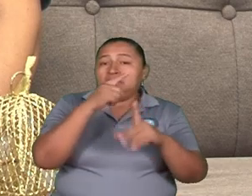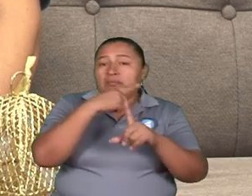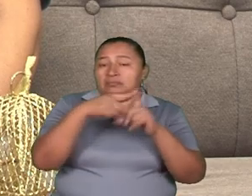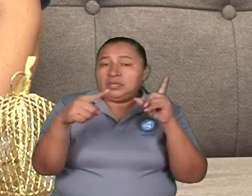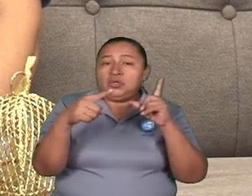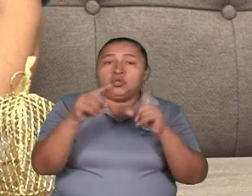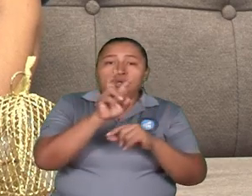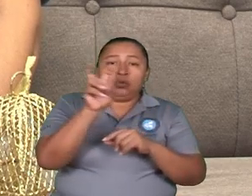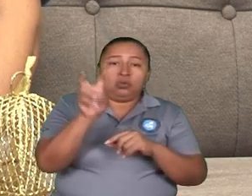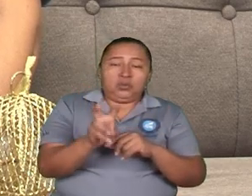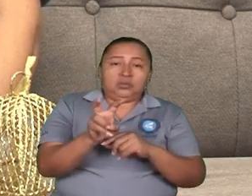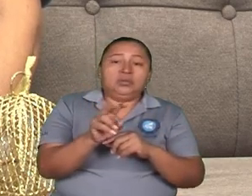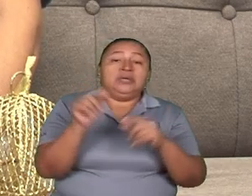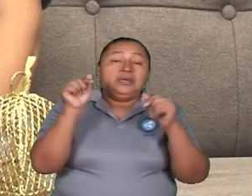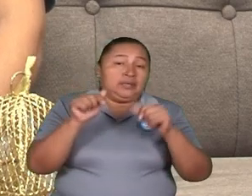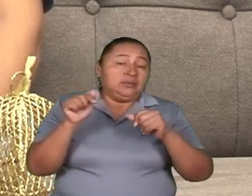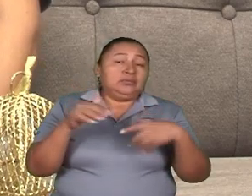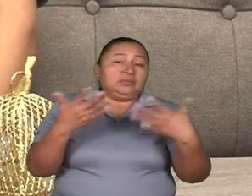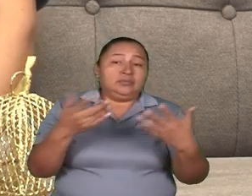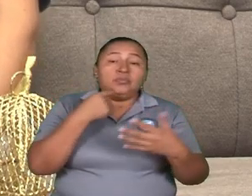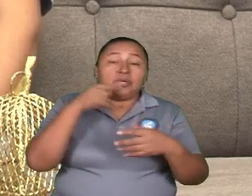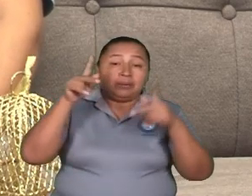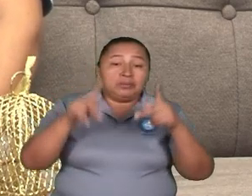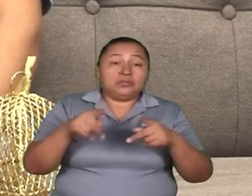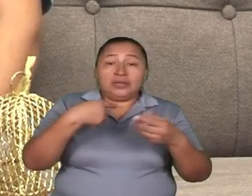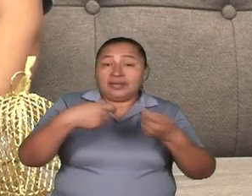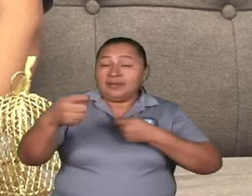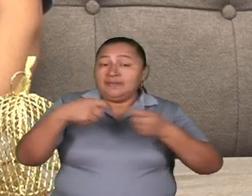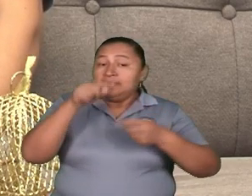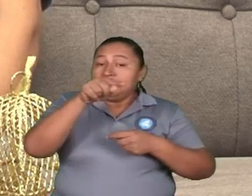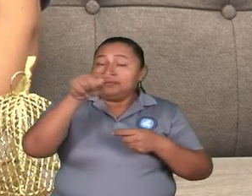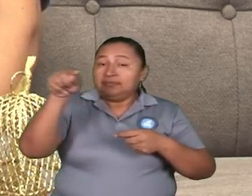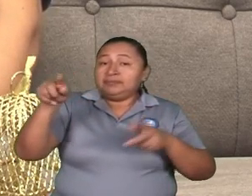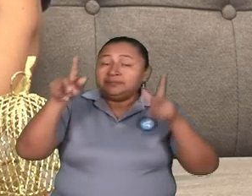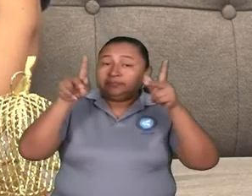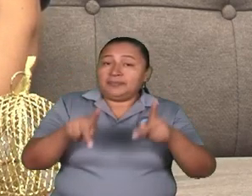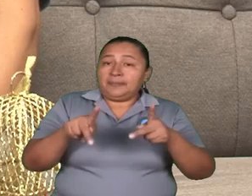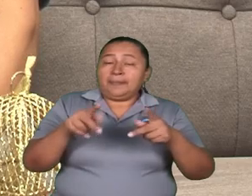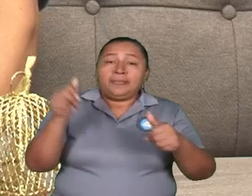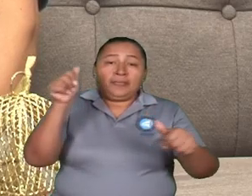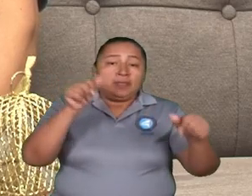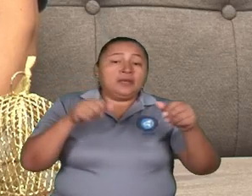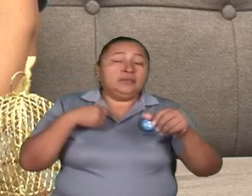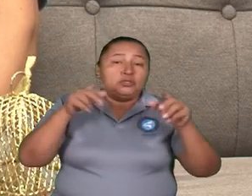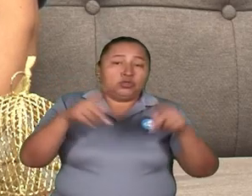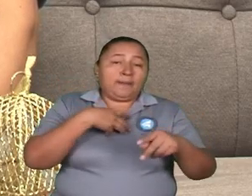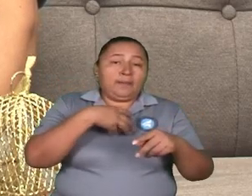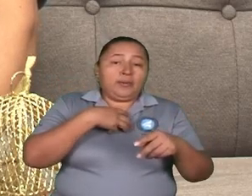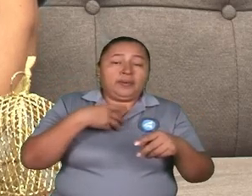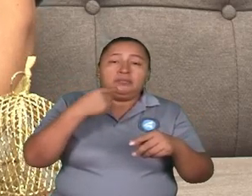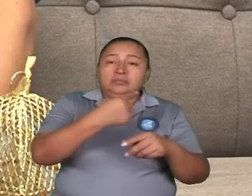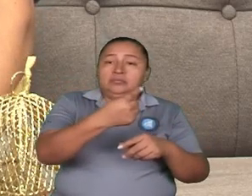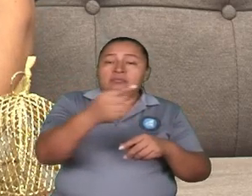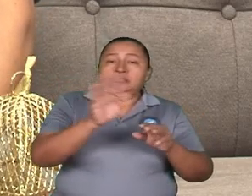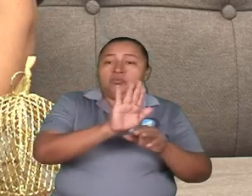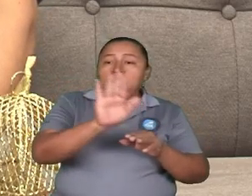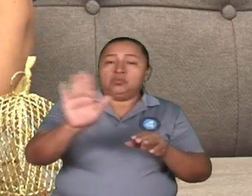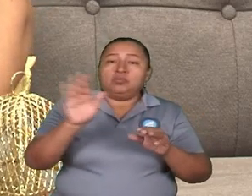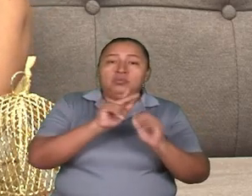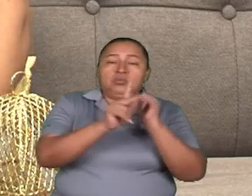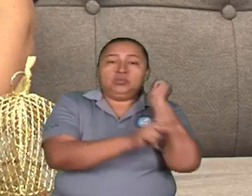Okay. Según los cálculos que tenemos, ingresaron 25,000 personas.